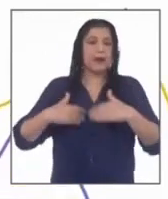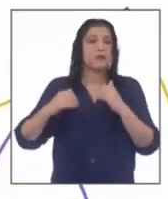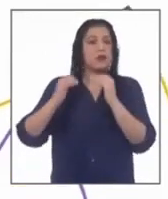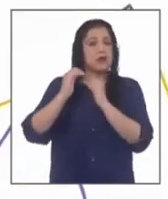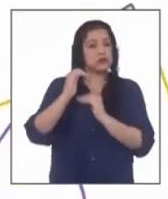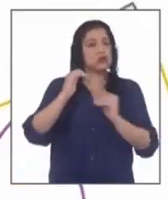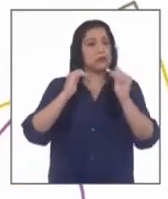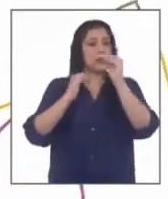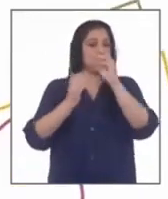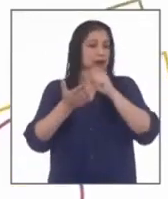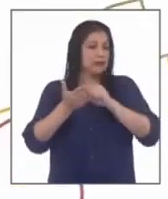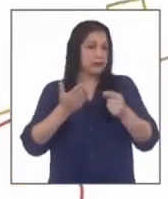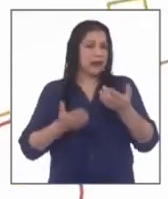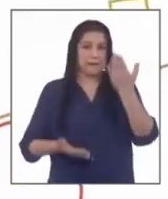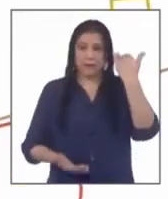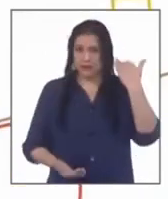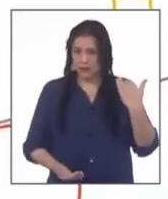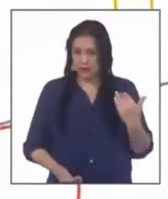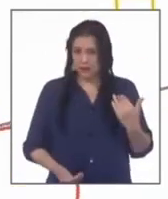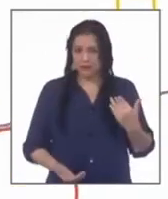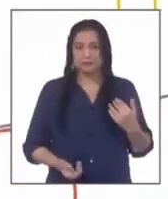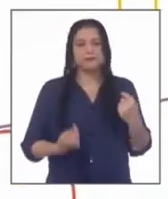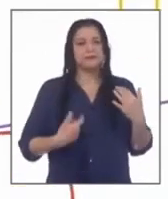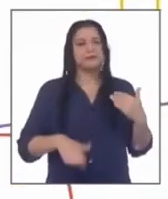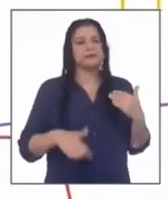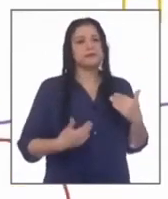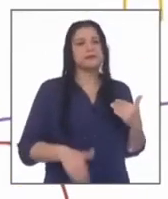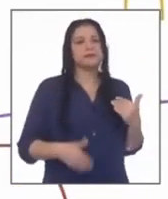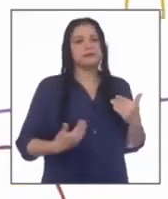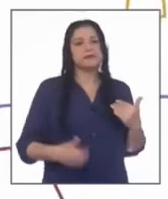las ventas de la semana anterior.